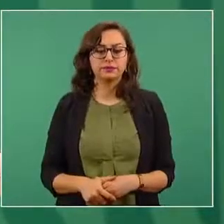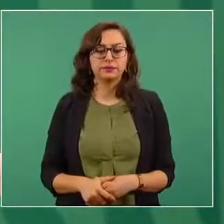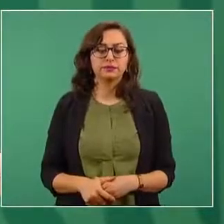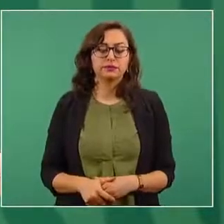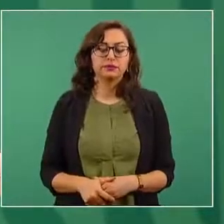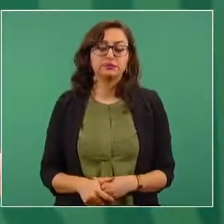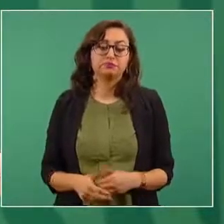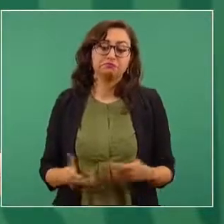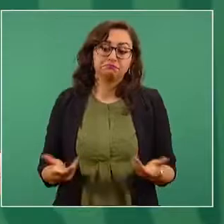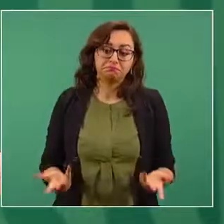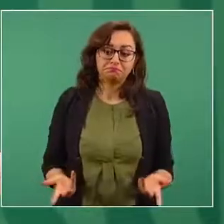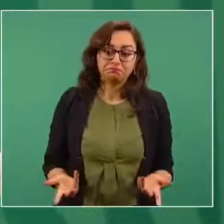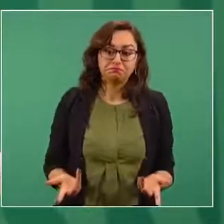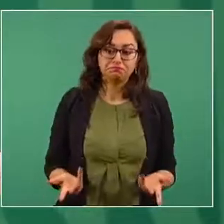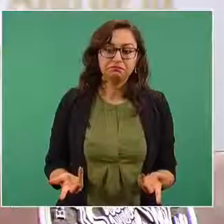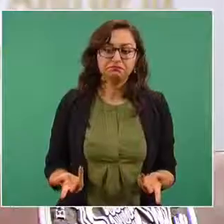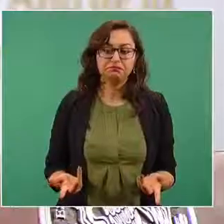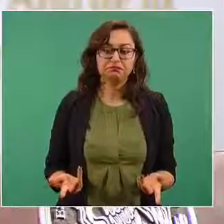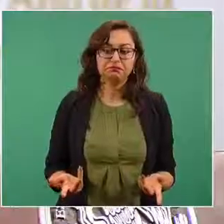Entonces,